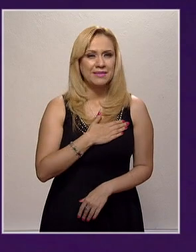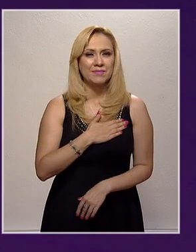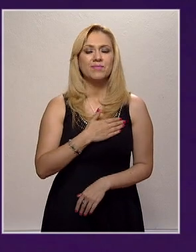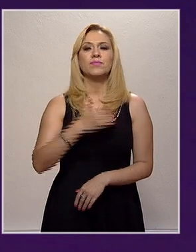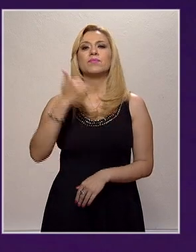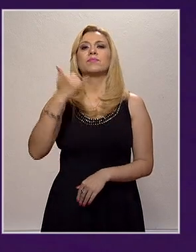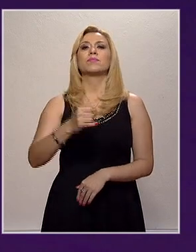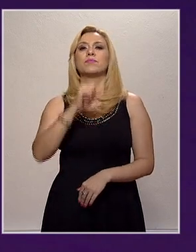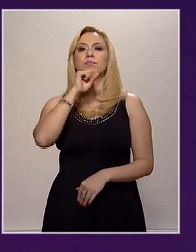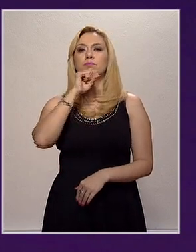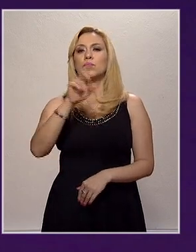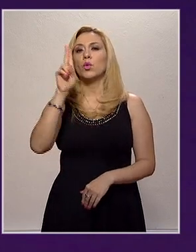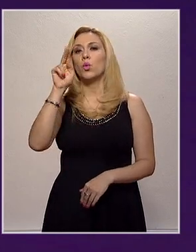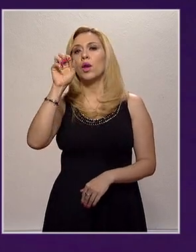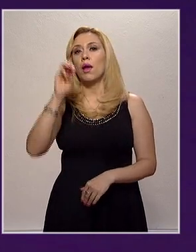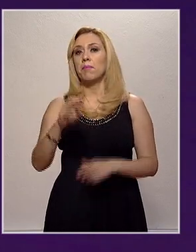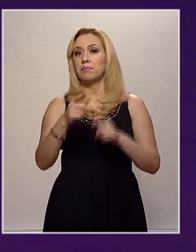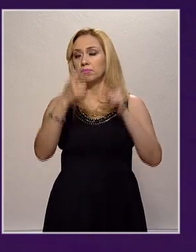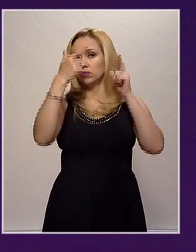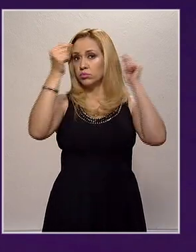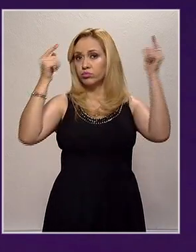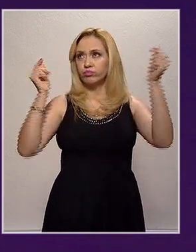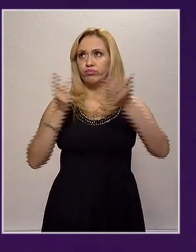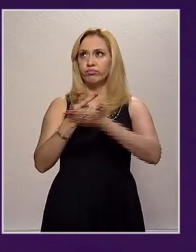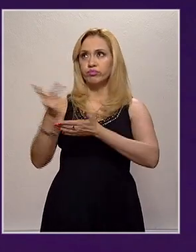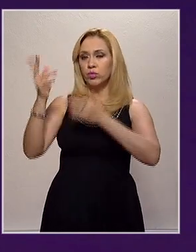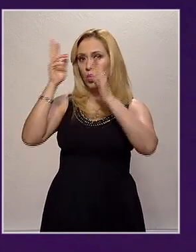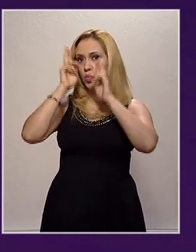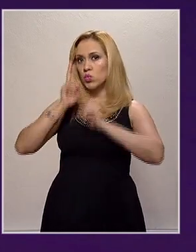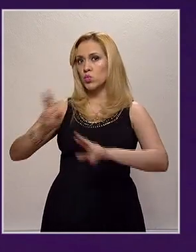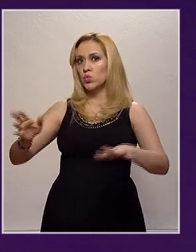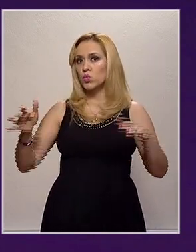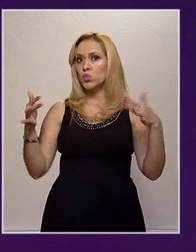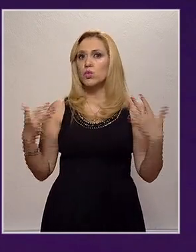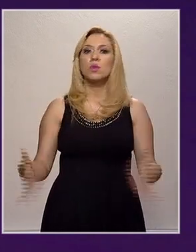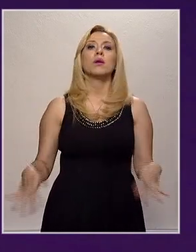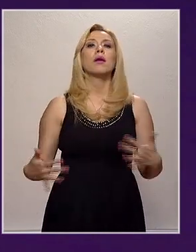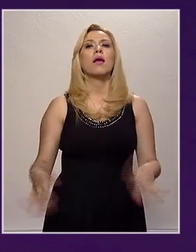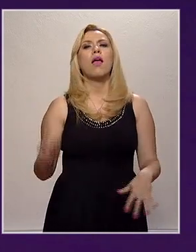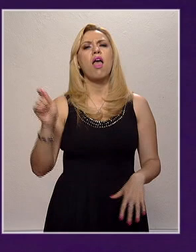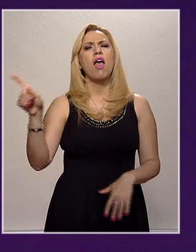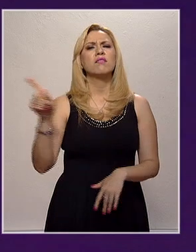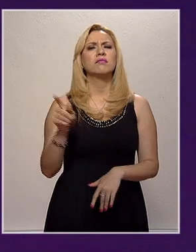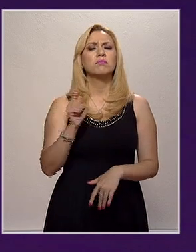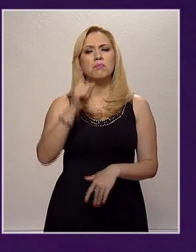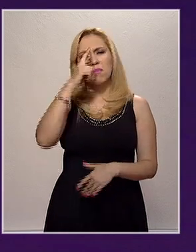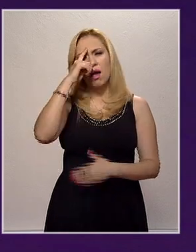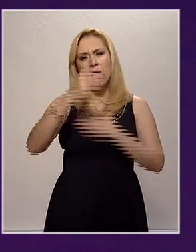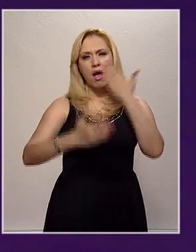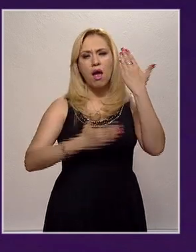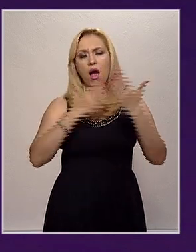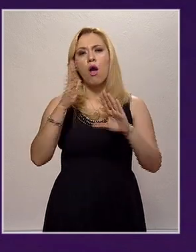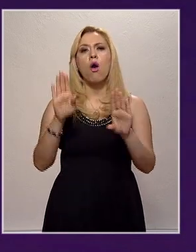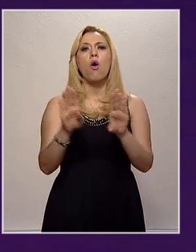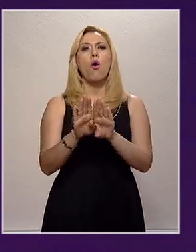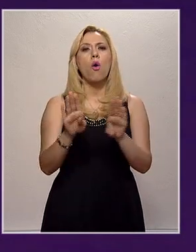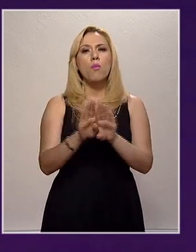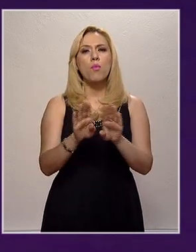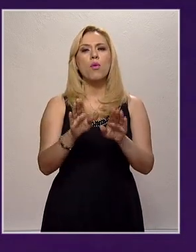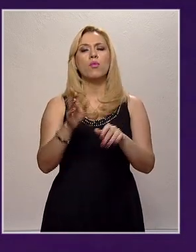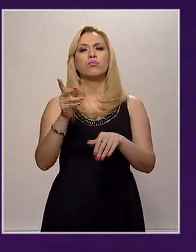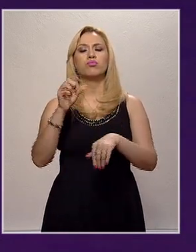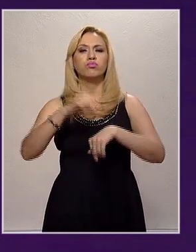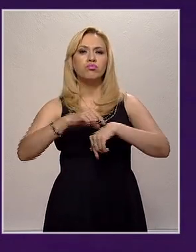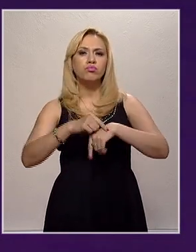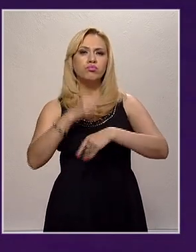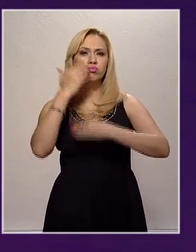mención honorífica de la UNAM. Doctora en Filosofía de la Ciencia con mención honorífica en la UNAM, con una tesis sobre la formación profesional de los médicos y